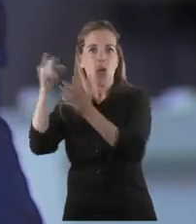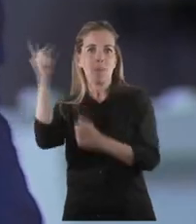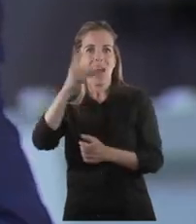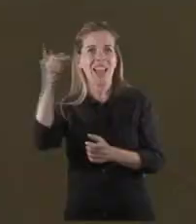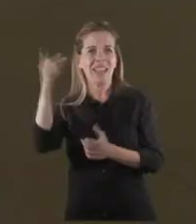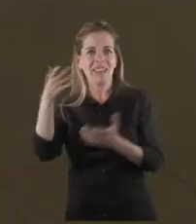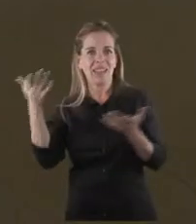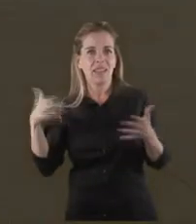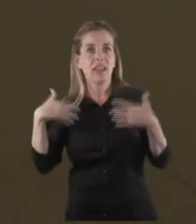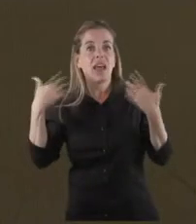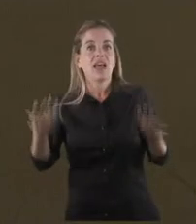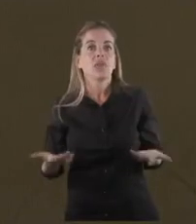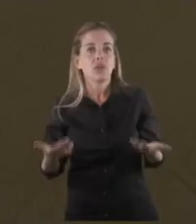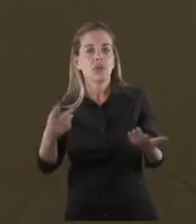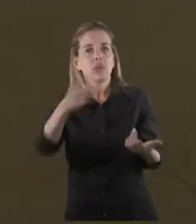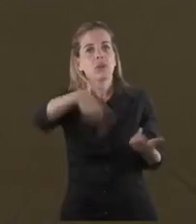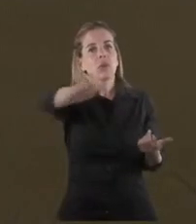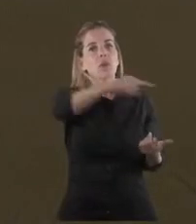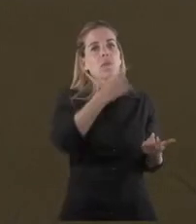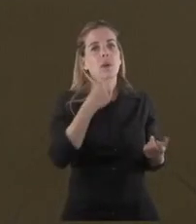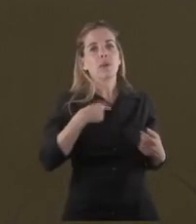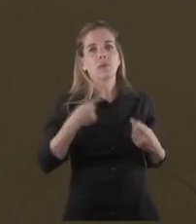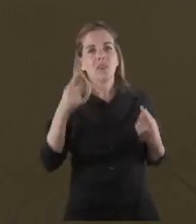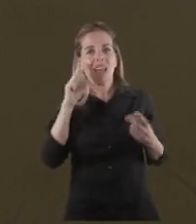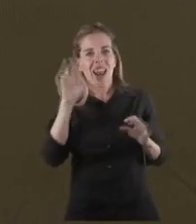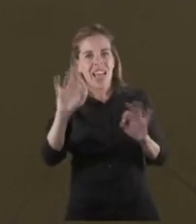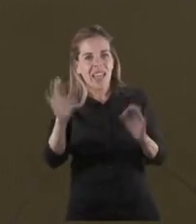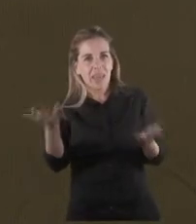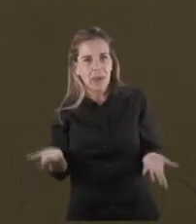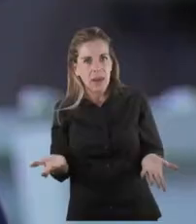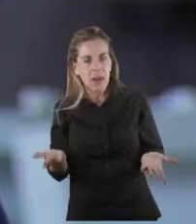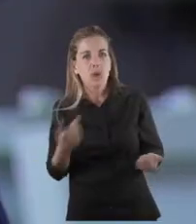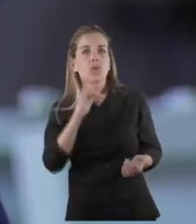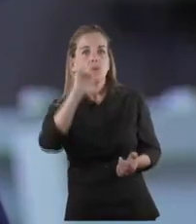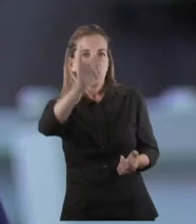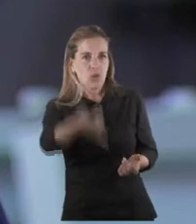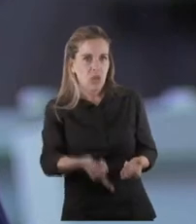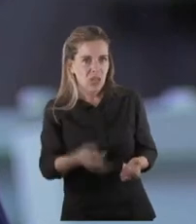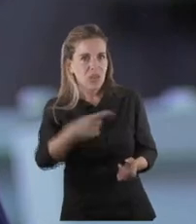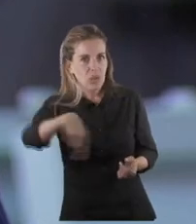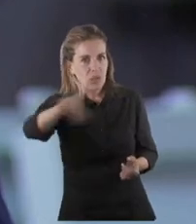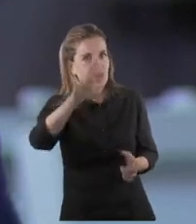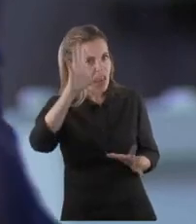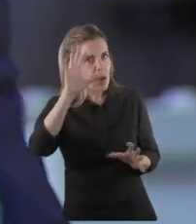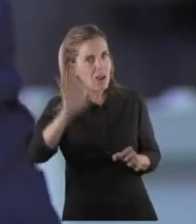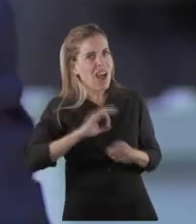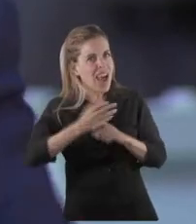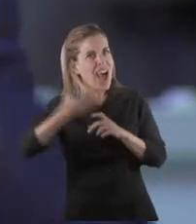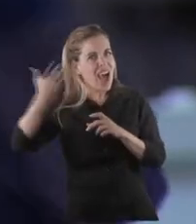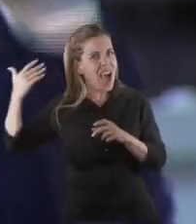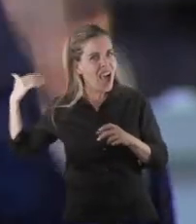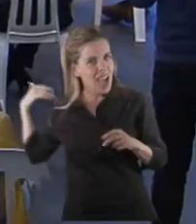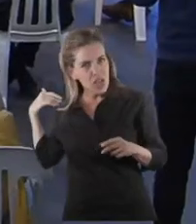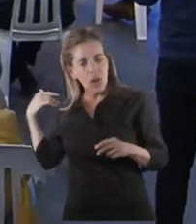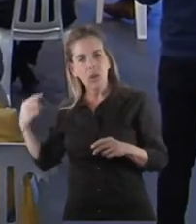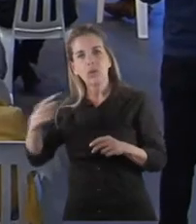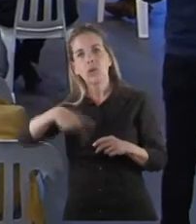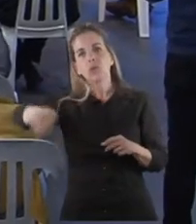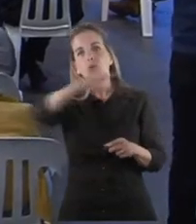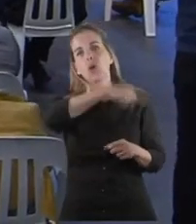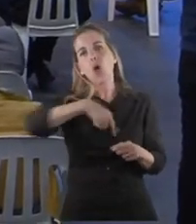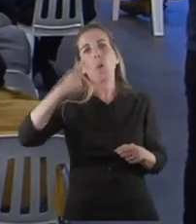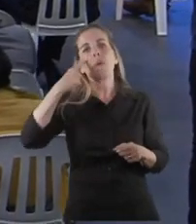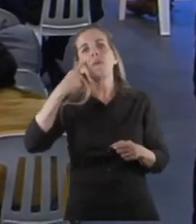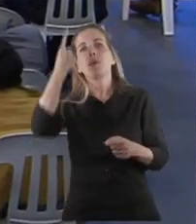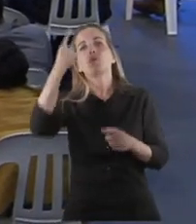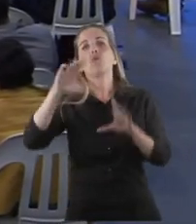Entonces ustedes miran, ¿y esto qué tiene que ver? Bueno, que ¿se acuerdan que hace años vienen hablando de que vivimos en un solo mundo que se ha